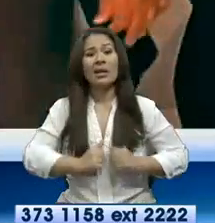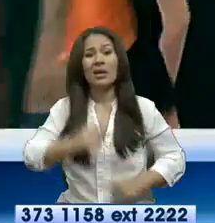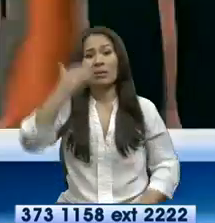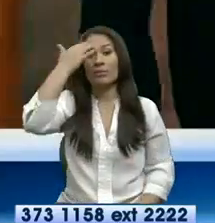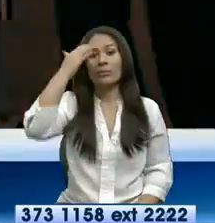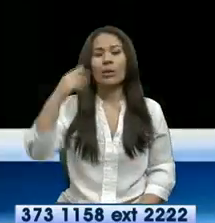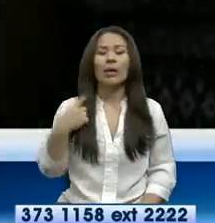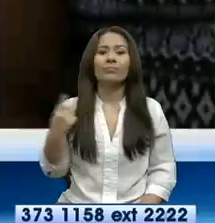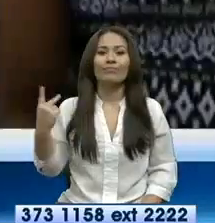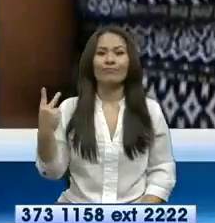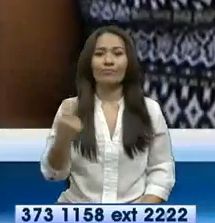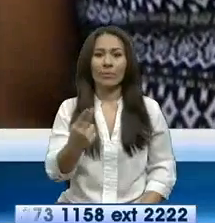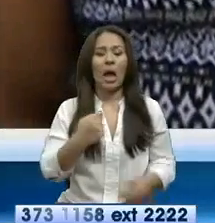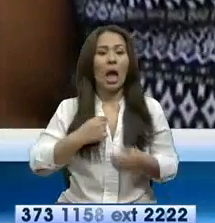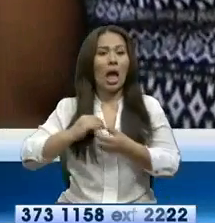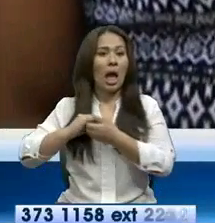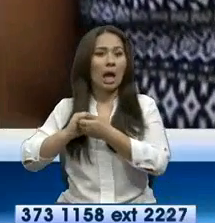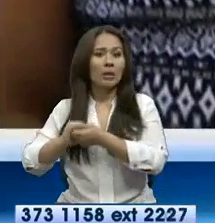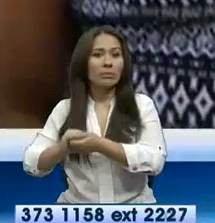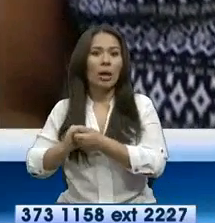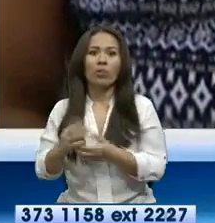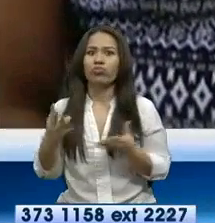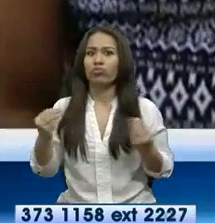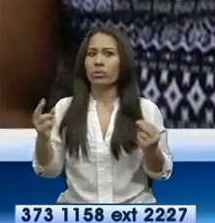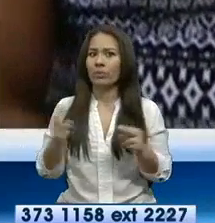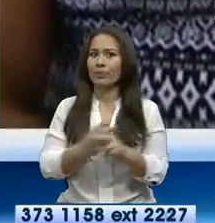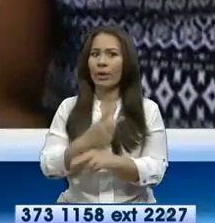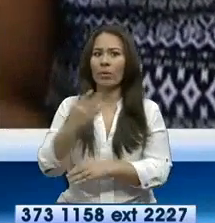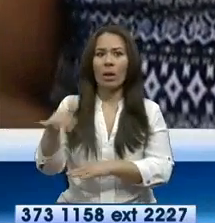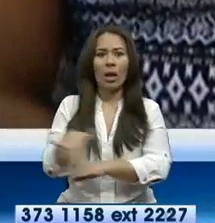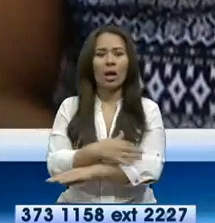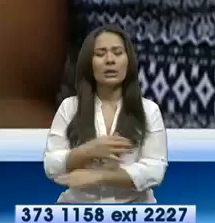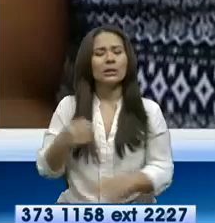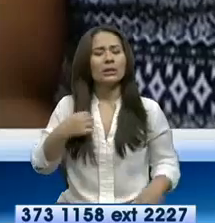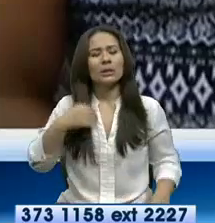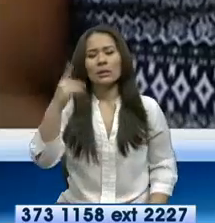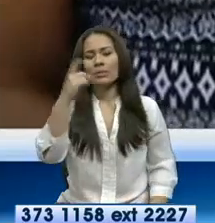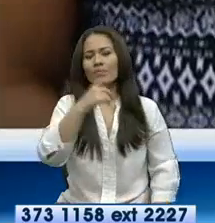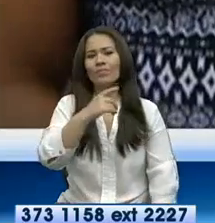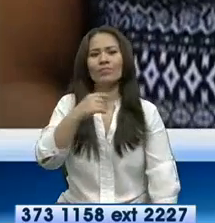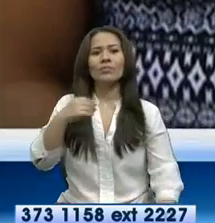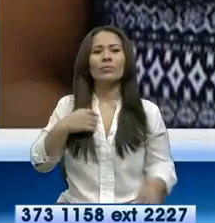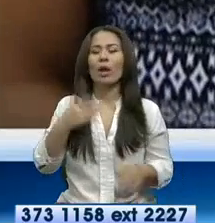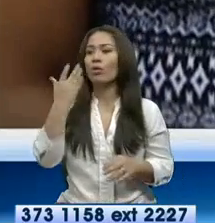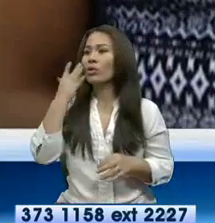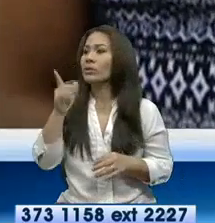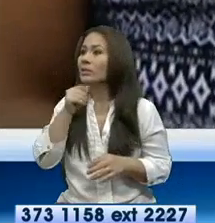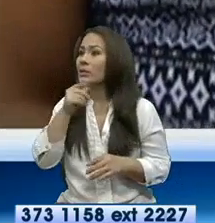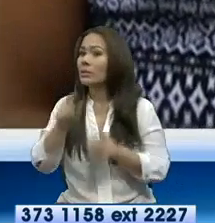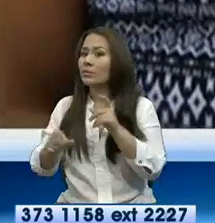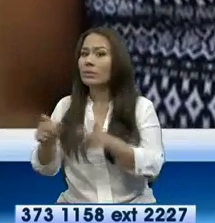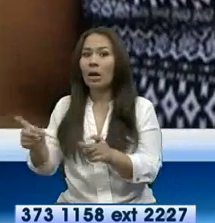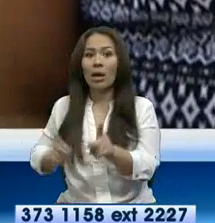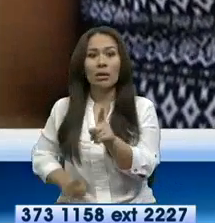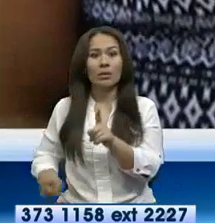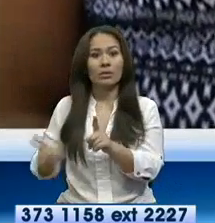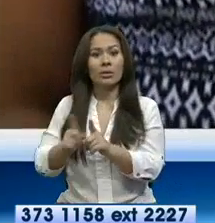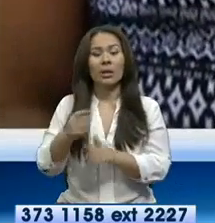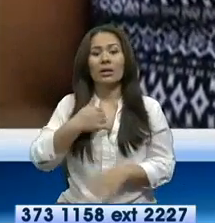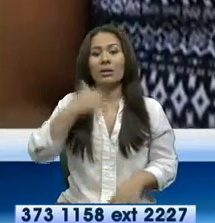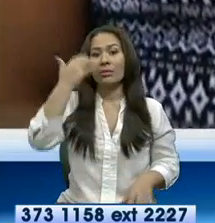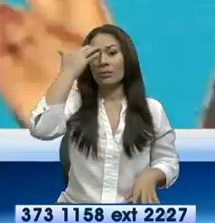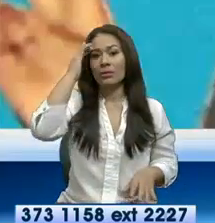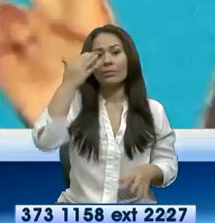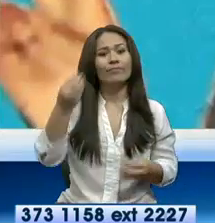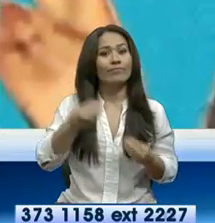una amiga. Claro, sí, tantas cosas malas que hay, entonces no se sabe con quién ella puede estar. Y esa es la preocupación de la